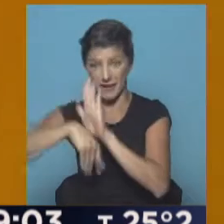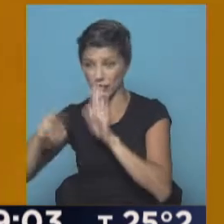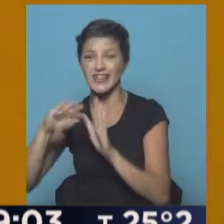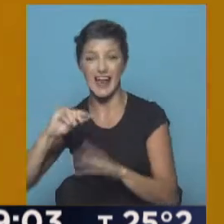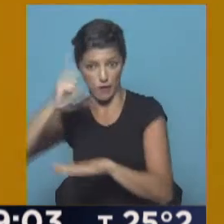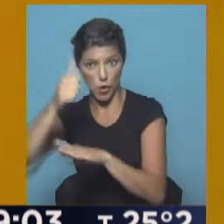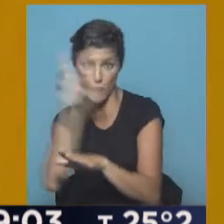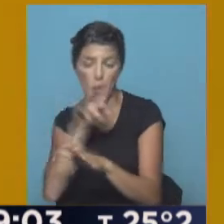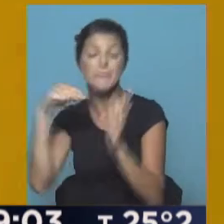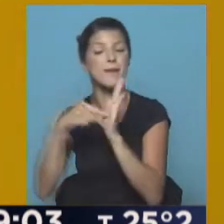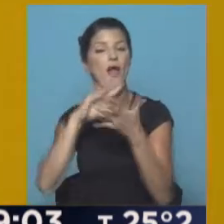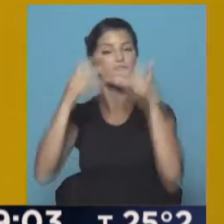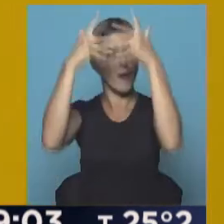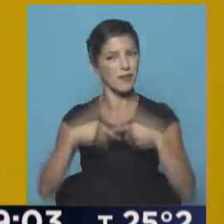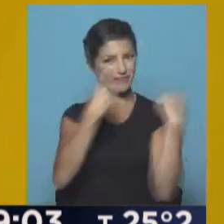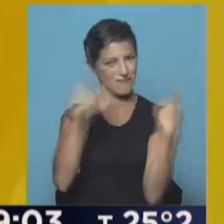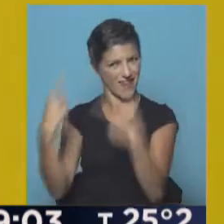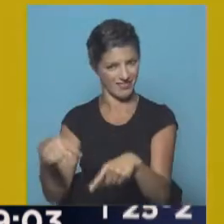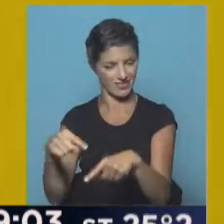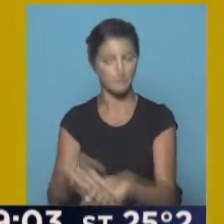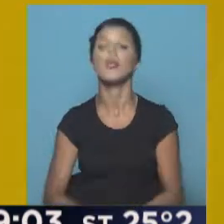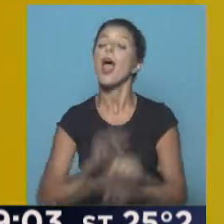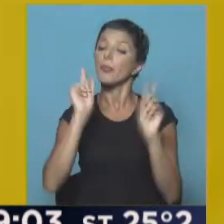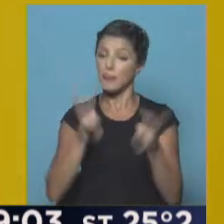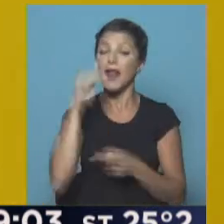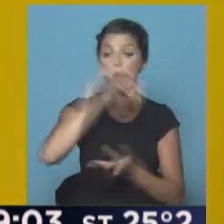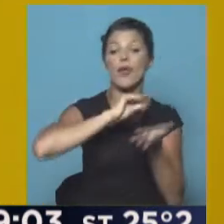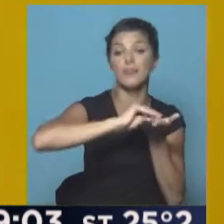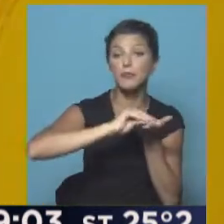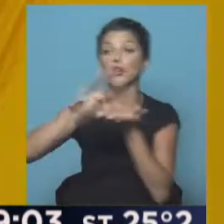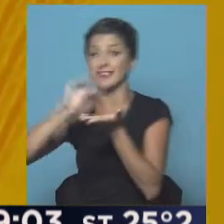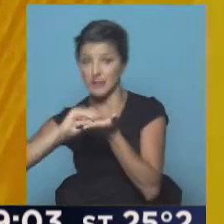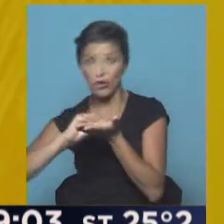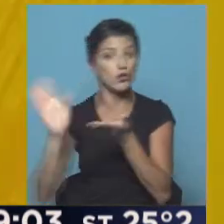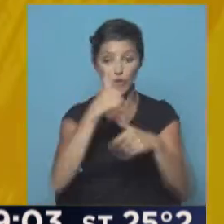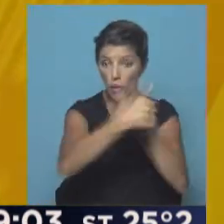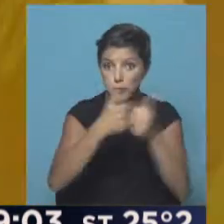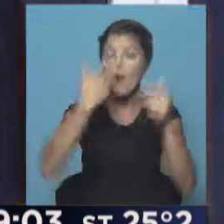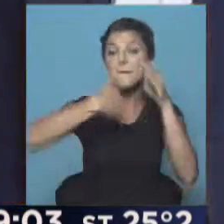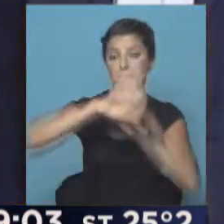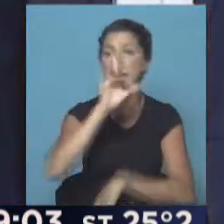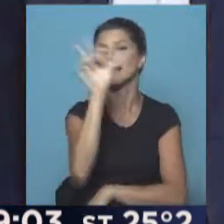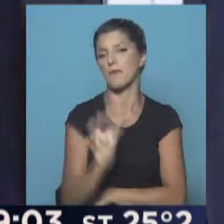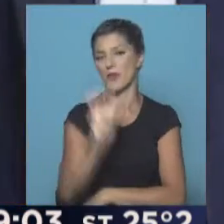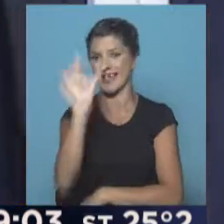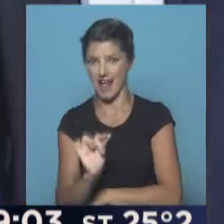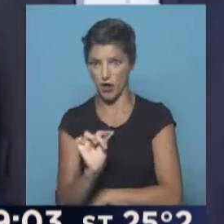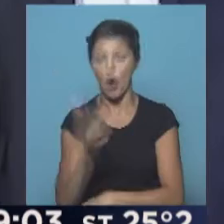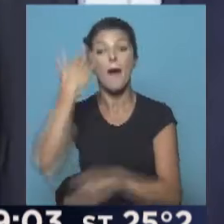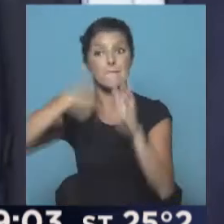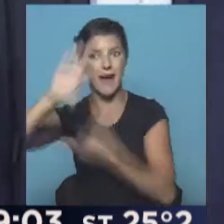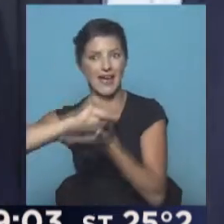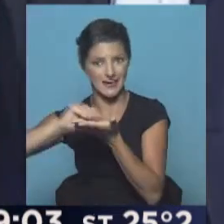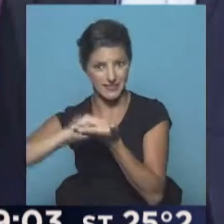los republicanos van a mantener el control de las dos cámaras en el Congreso. Concretamente, en el Senado, que son